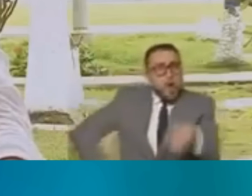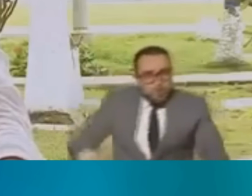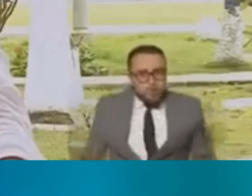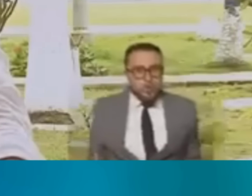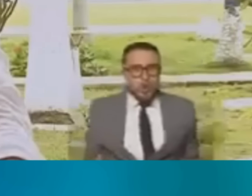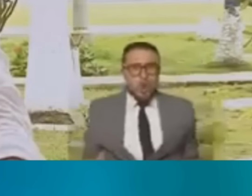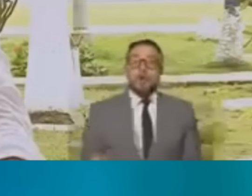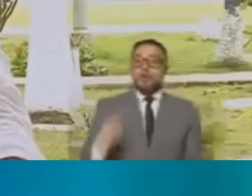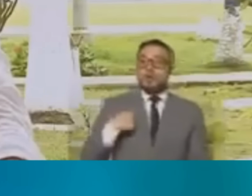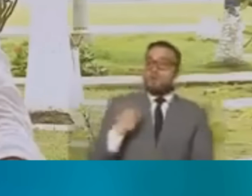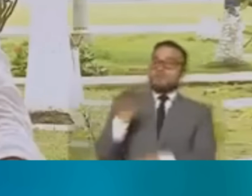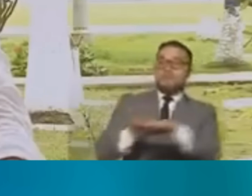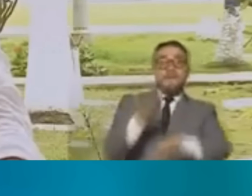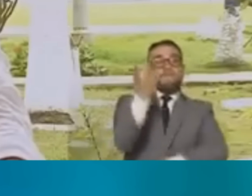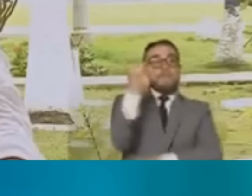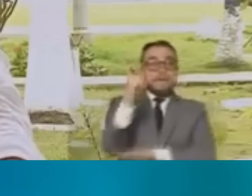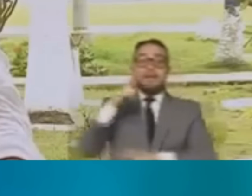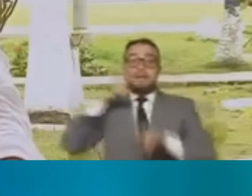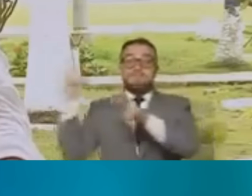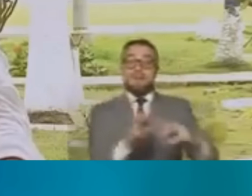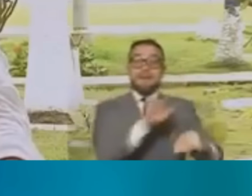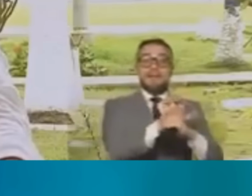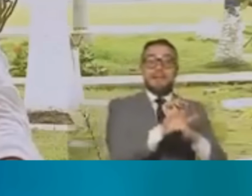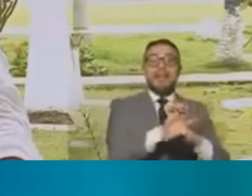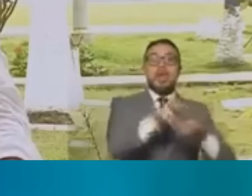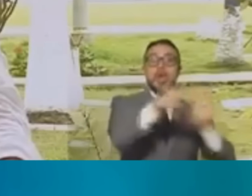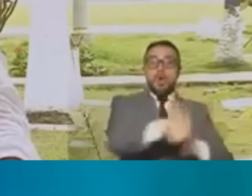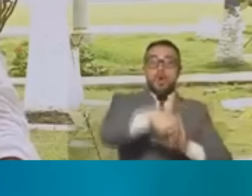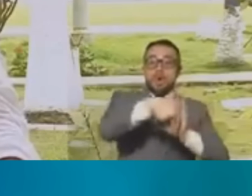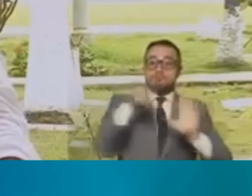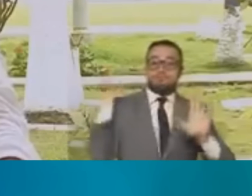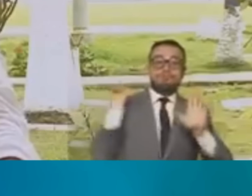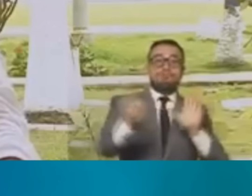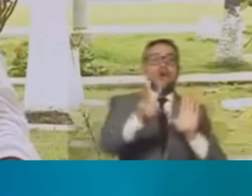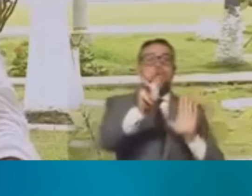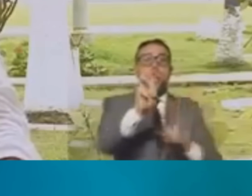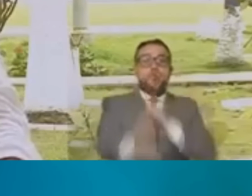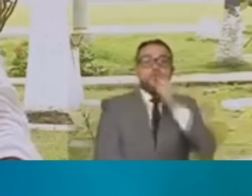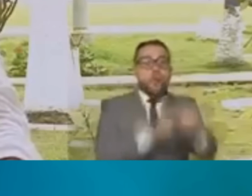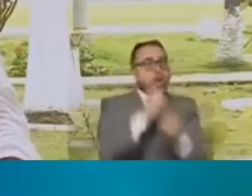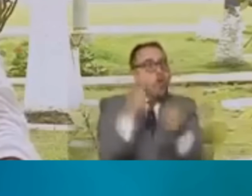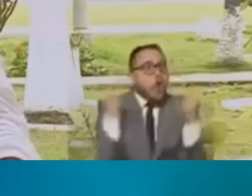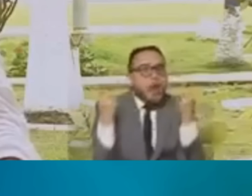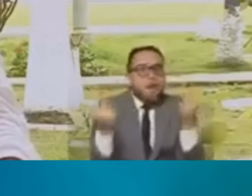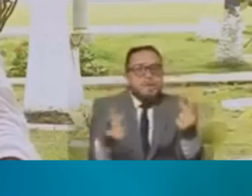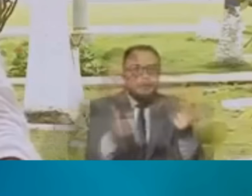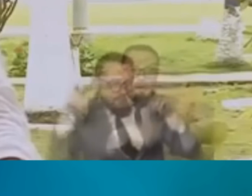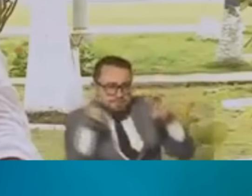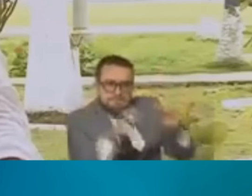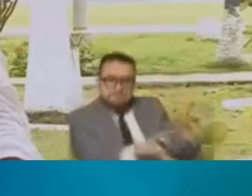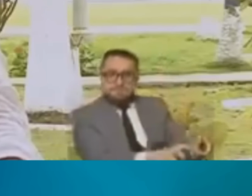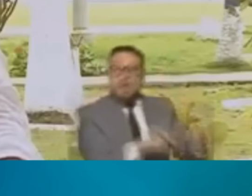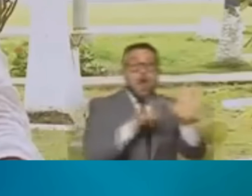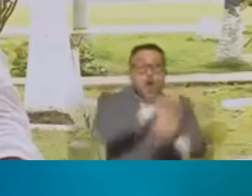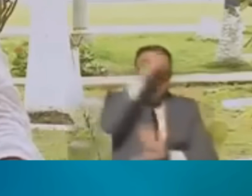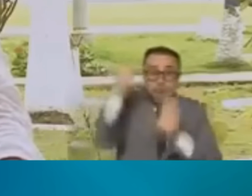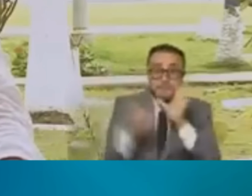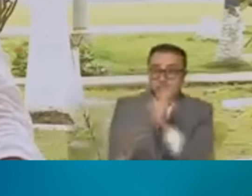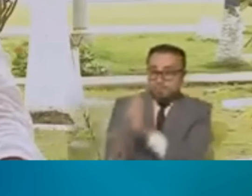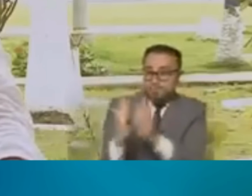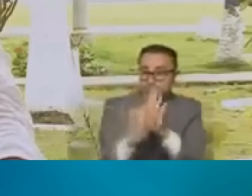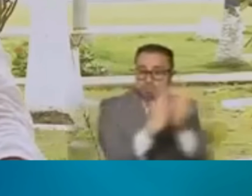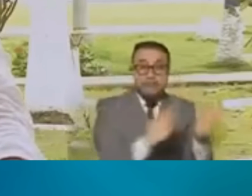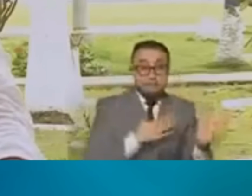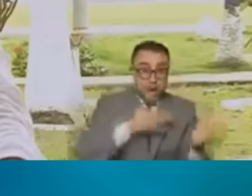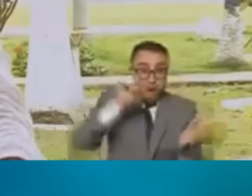investigar toda la contratación de la UNGRD en los últimos 8 años, con total celeridad. Toda la información